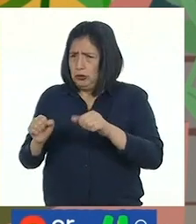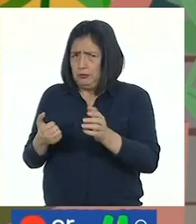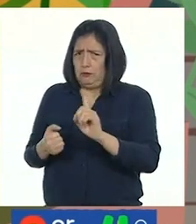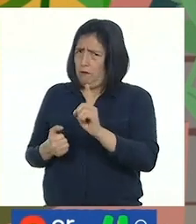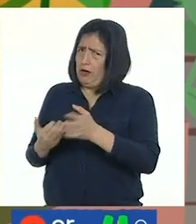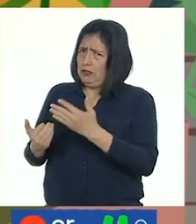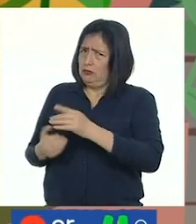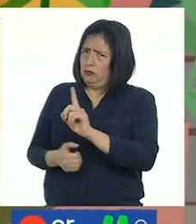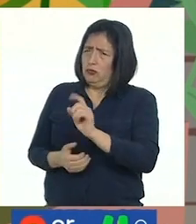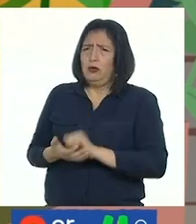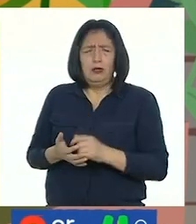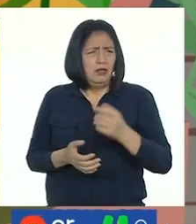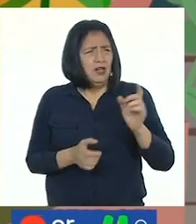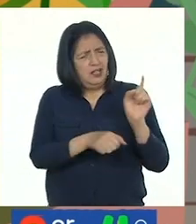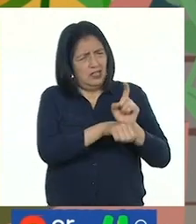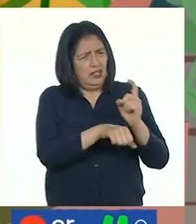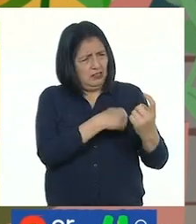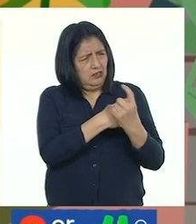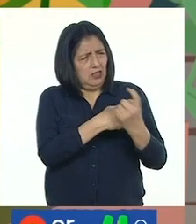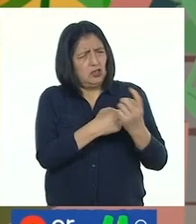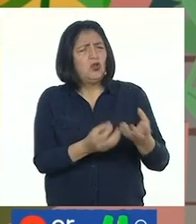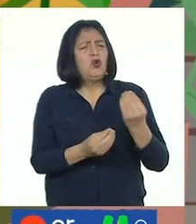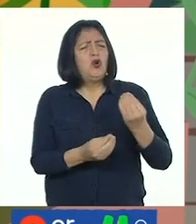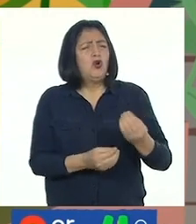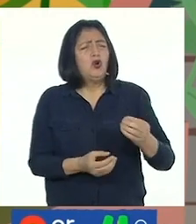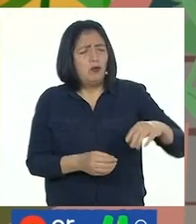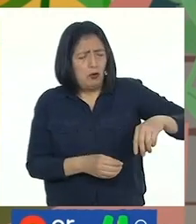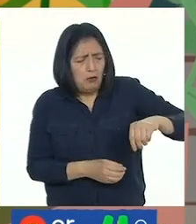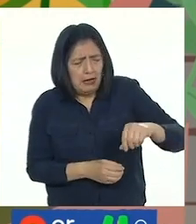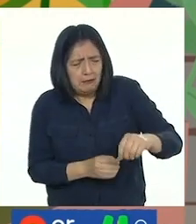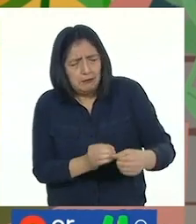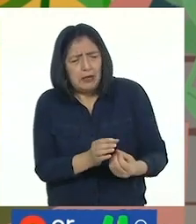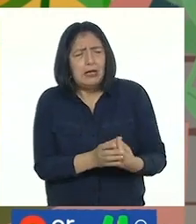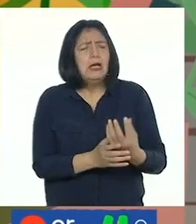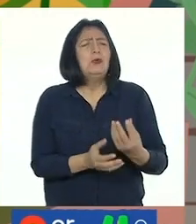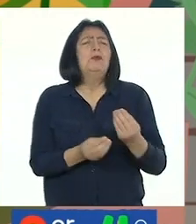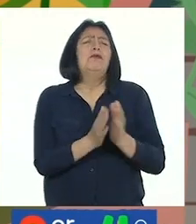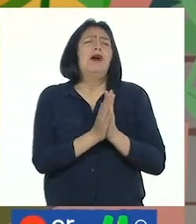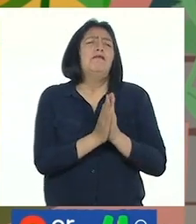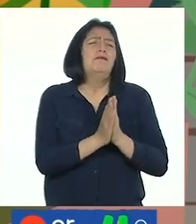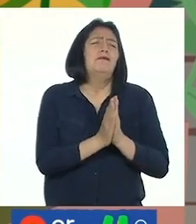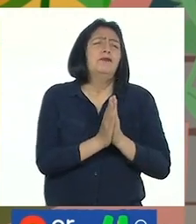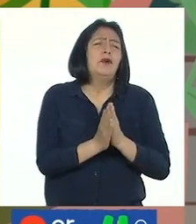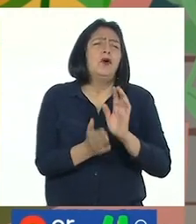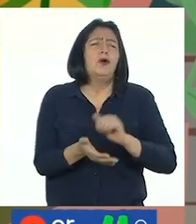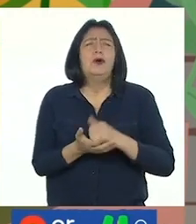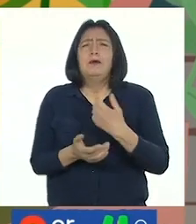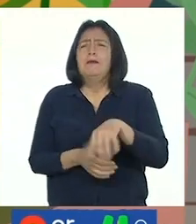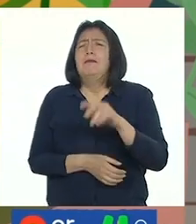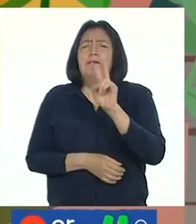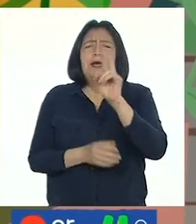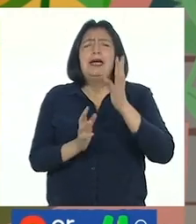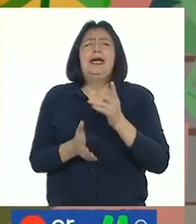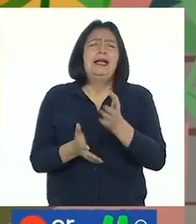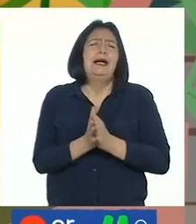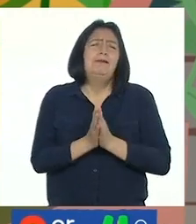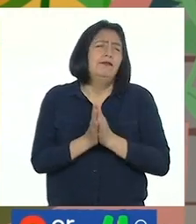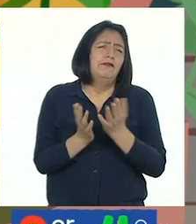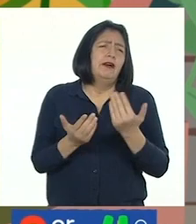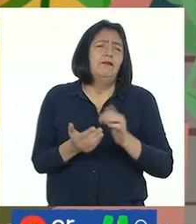es tan fácil. Enséñanos cómo cultiva sus papas, por favor, poderosa Vera la